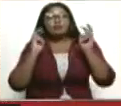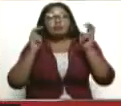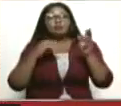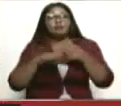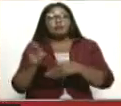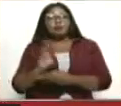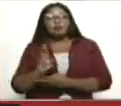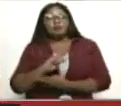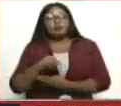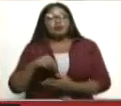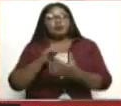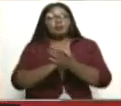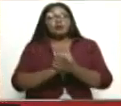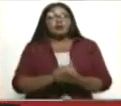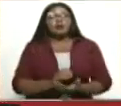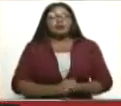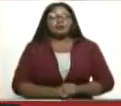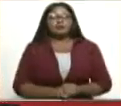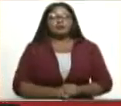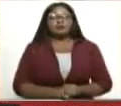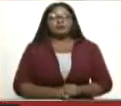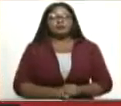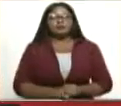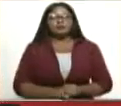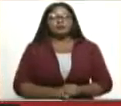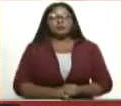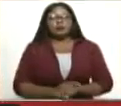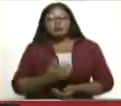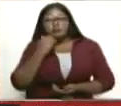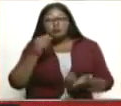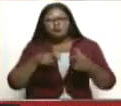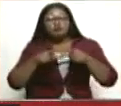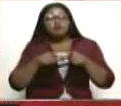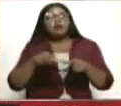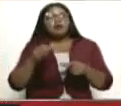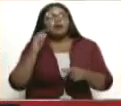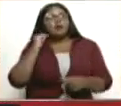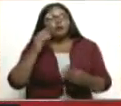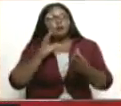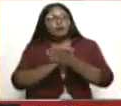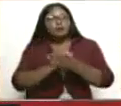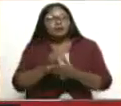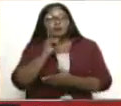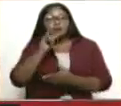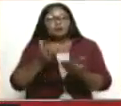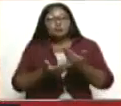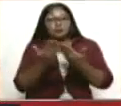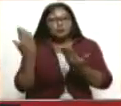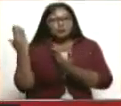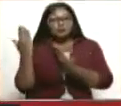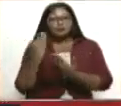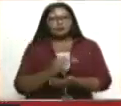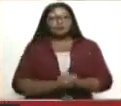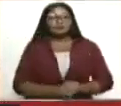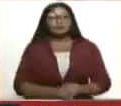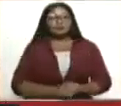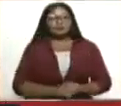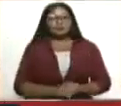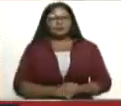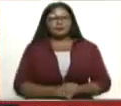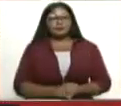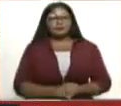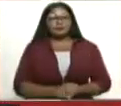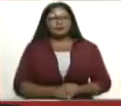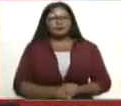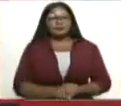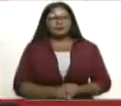Bueno, de inmediato con nuestra compañera María Jiménez a la Casona Cultural Aquiles Nazoa. Desde allí se genera importante información para todas y todos. Adelante, María, estamos